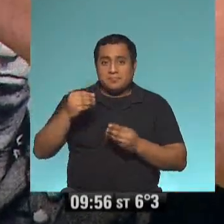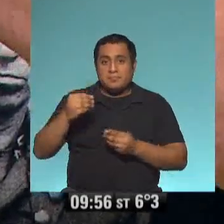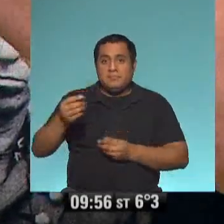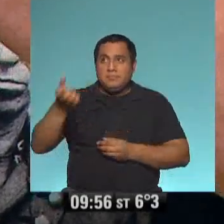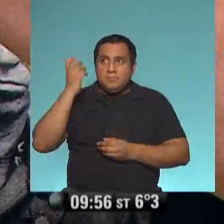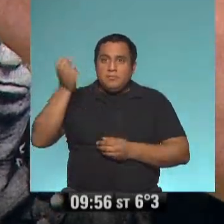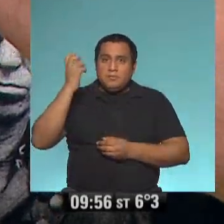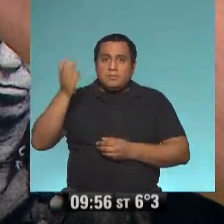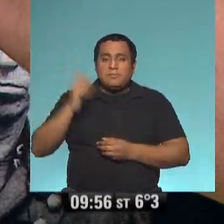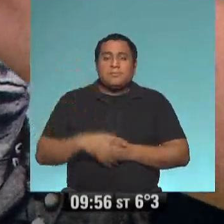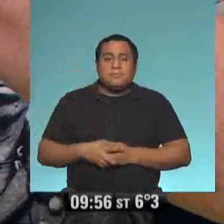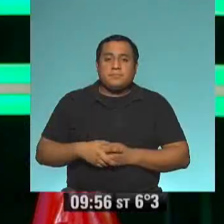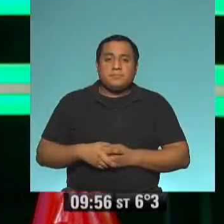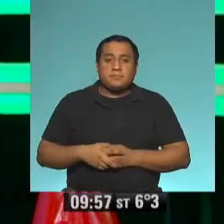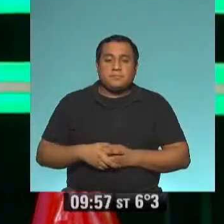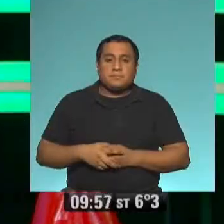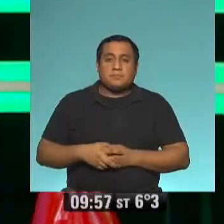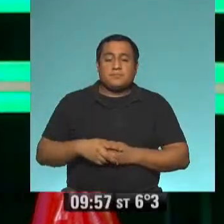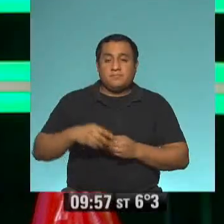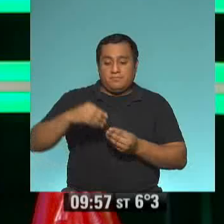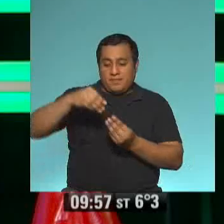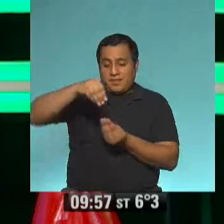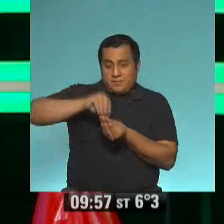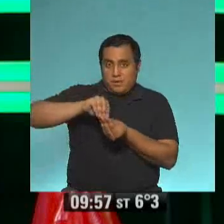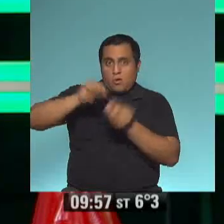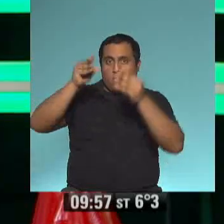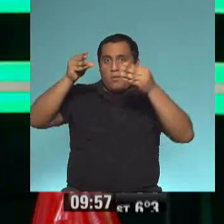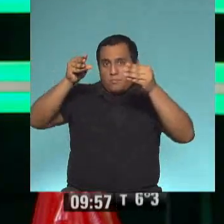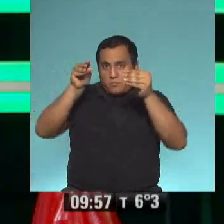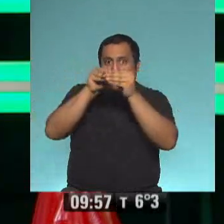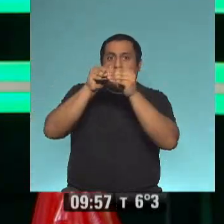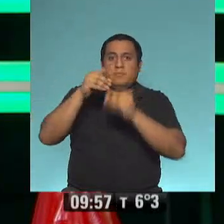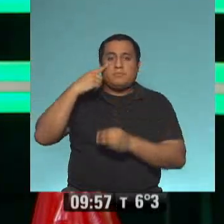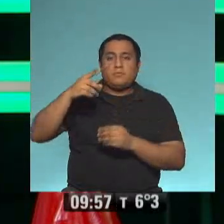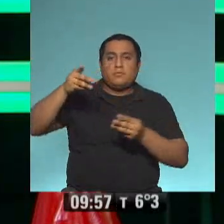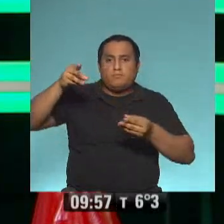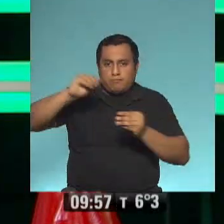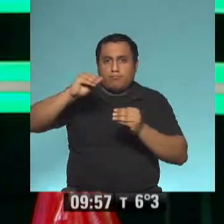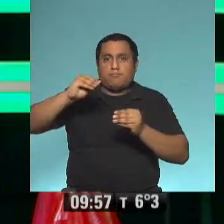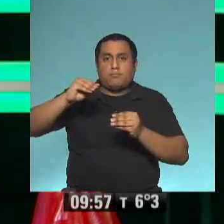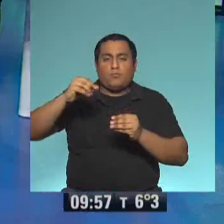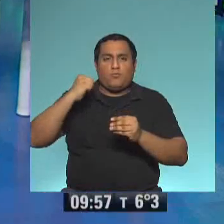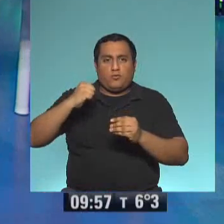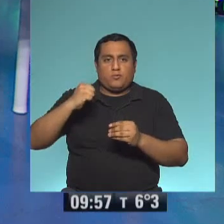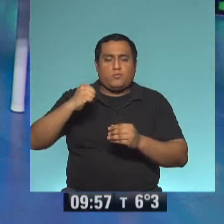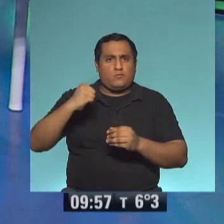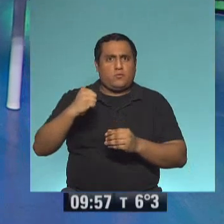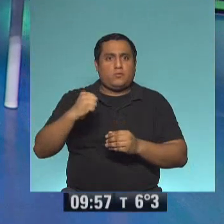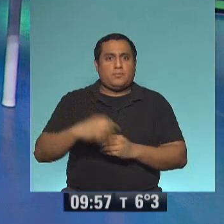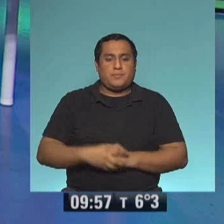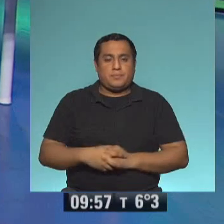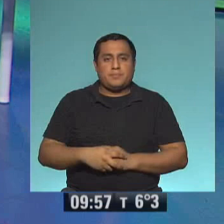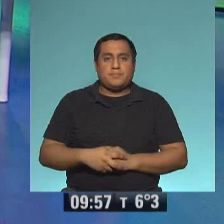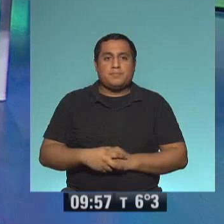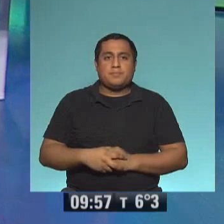lo doblás al revés. Al revés. Y aparte, el mismo cartón toma una fuerza porque se cierra, entonces se cierra de una manera que se queda muy firme así. Más